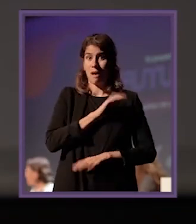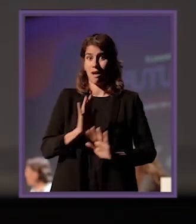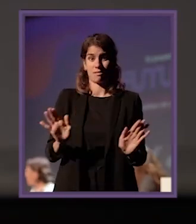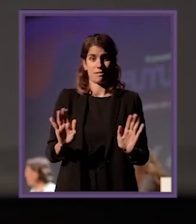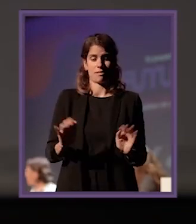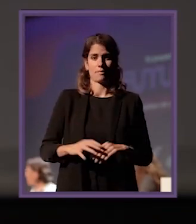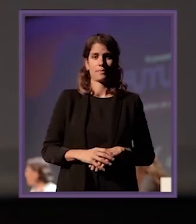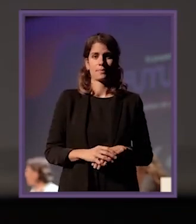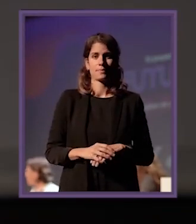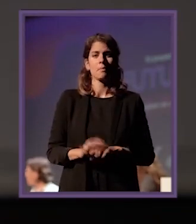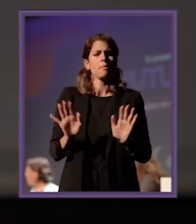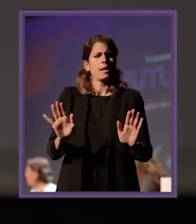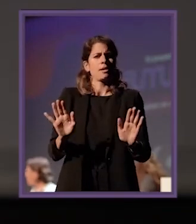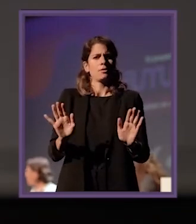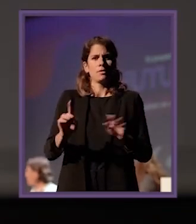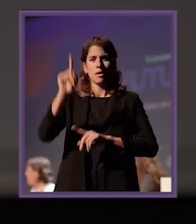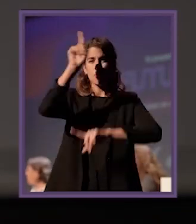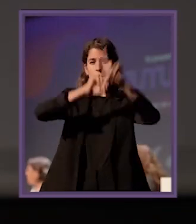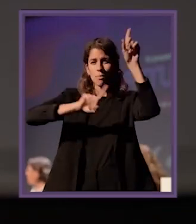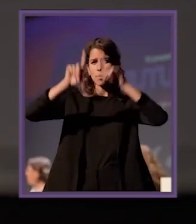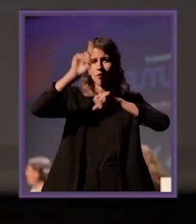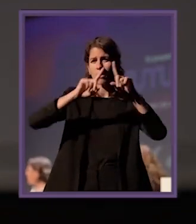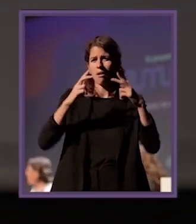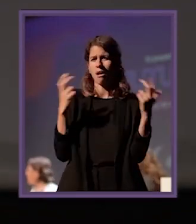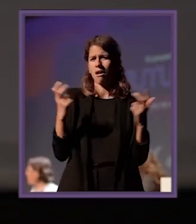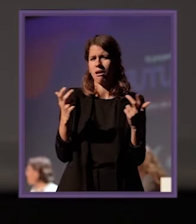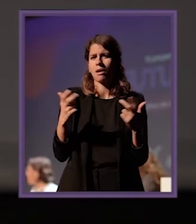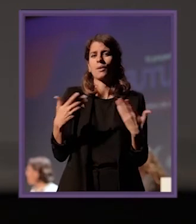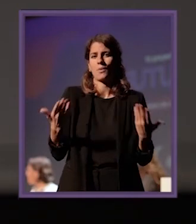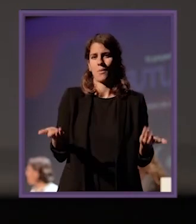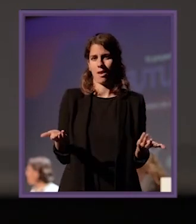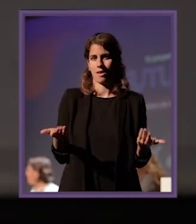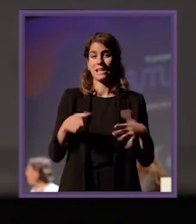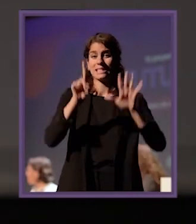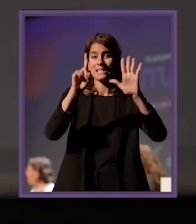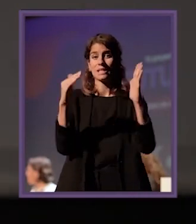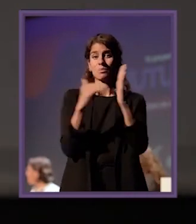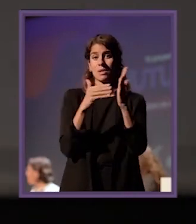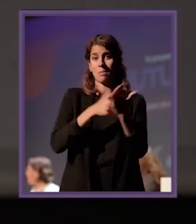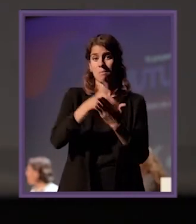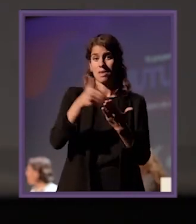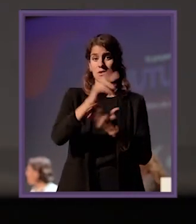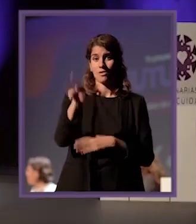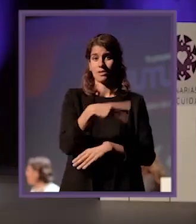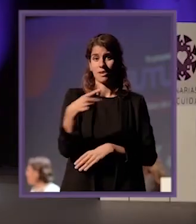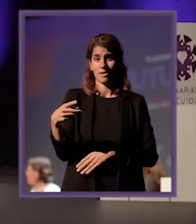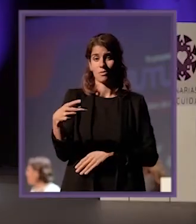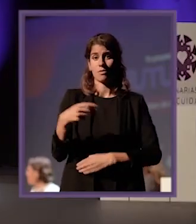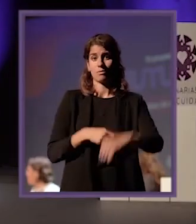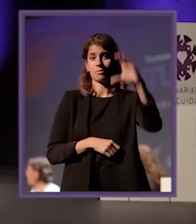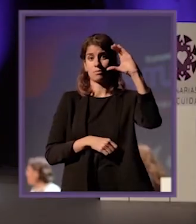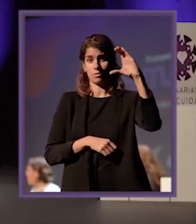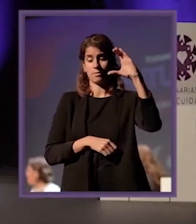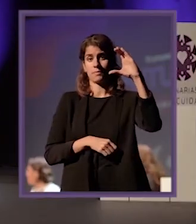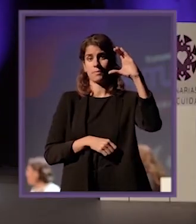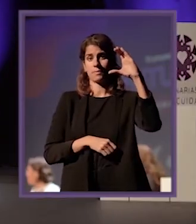Pero ¿cuál es el gran problema de todo esto? Que de esos 6.000 millones de euros también